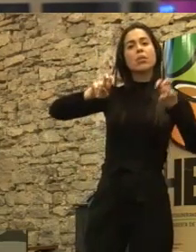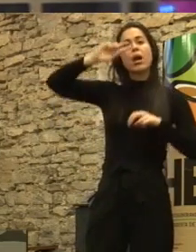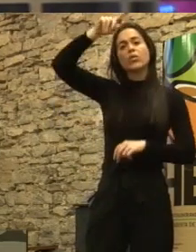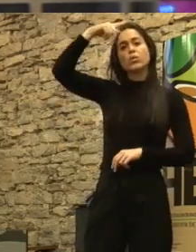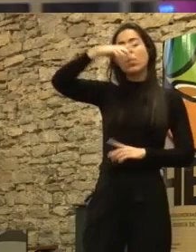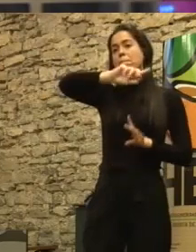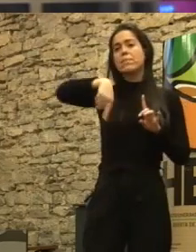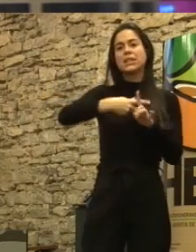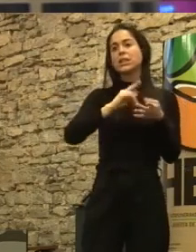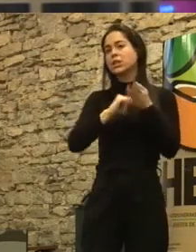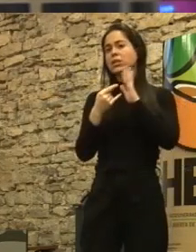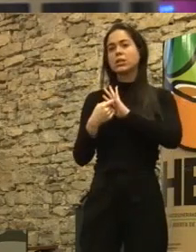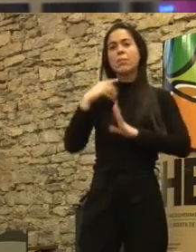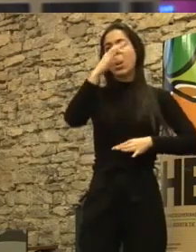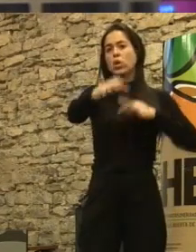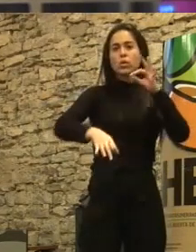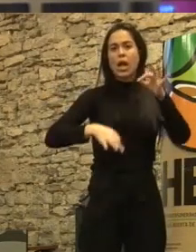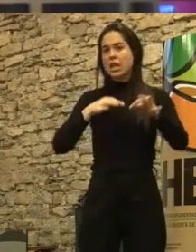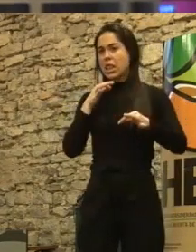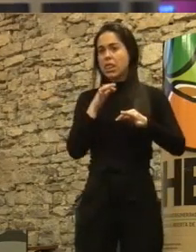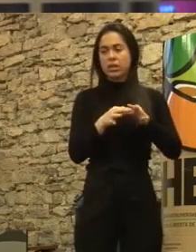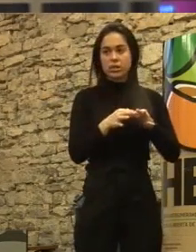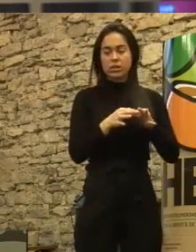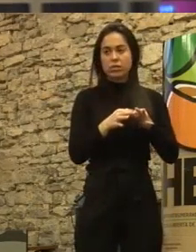organizativo para también